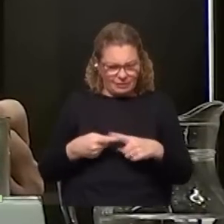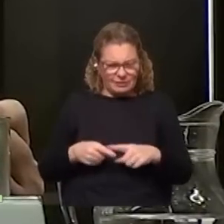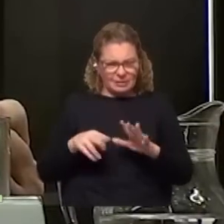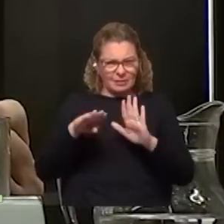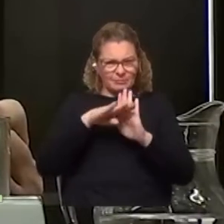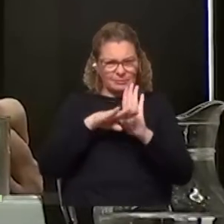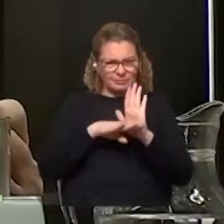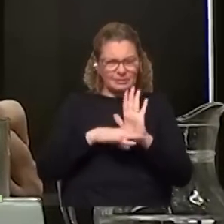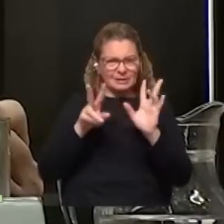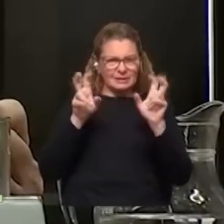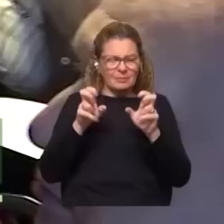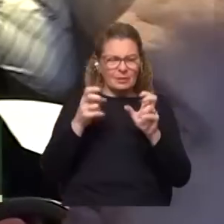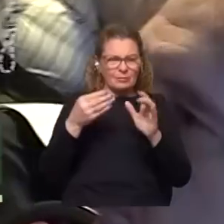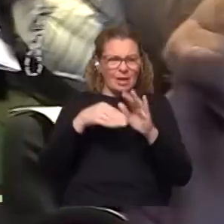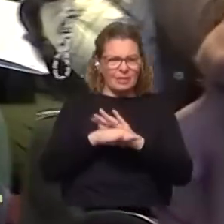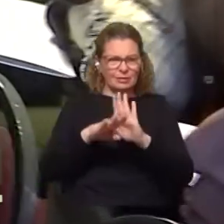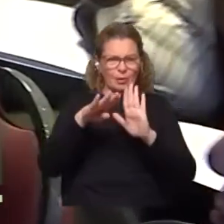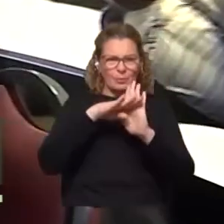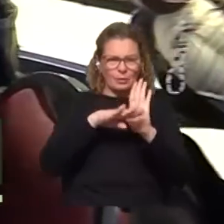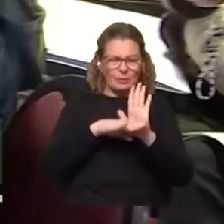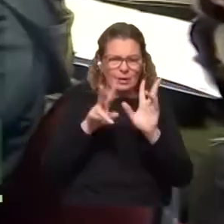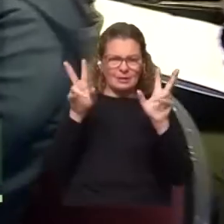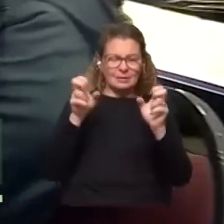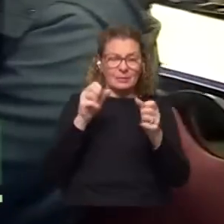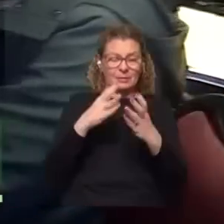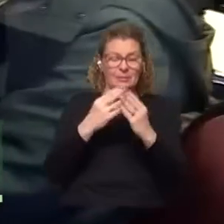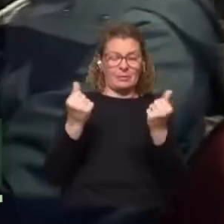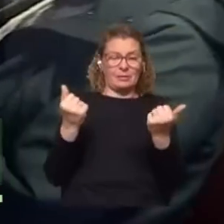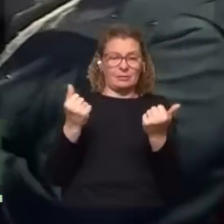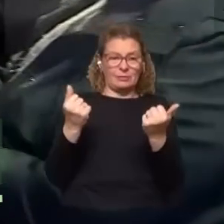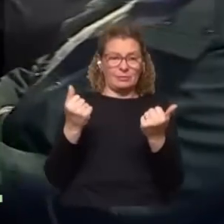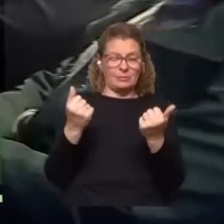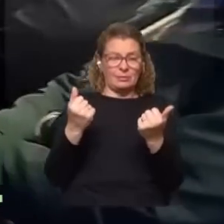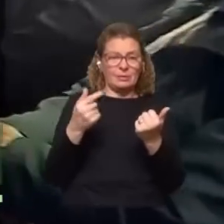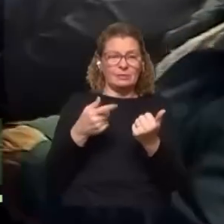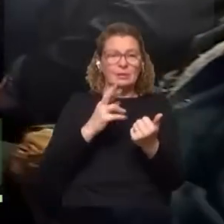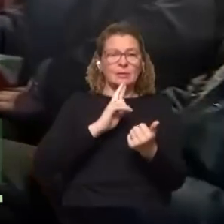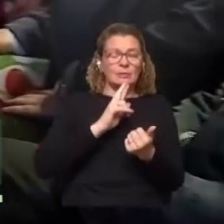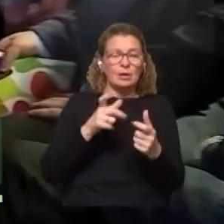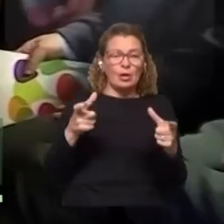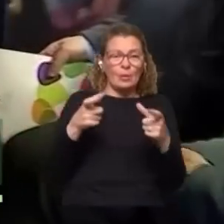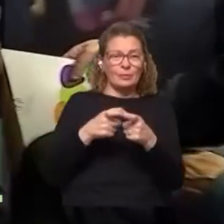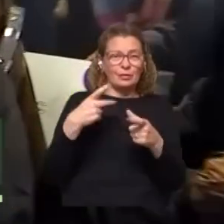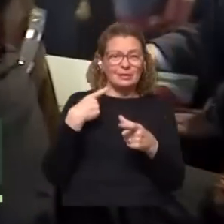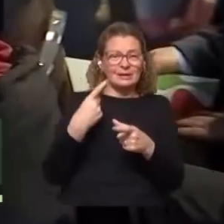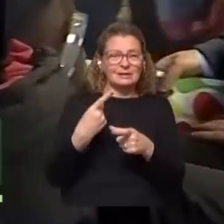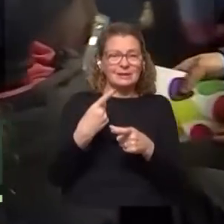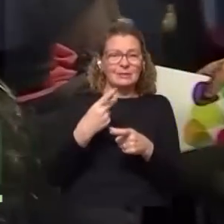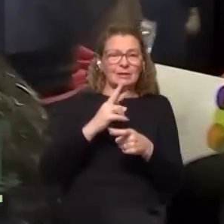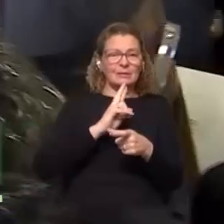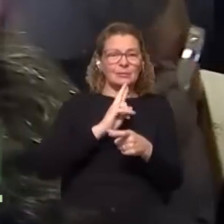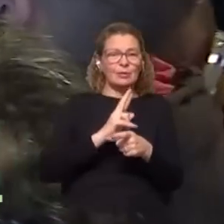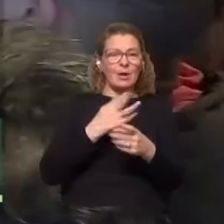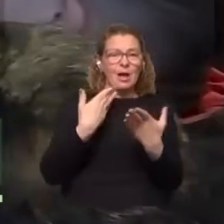incluso no está dentro del programa el tema desaparecidos hubo una devolución de parte de la comisión directiva donde se hizo este